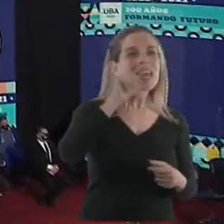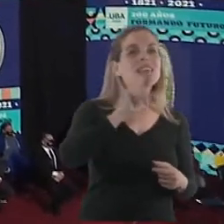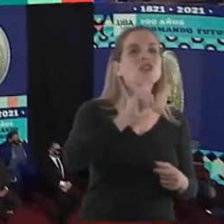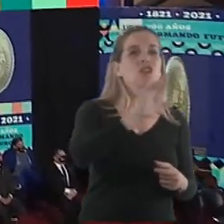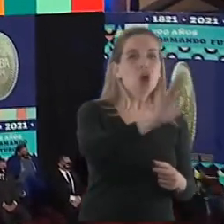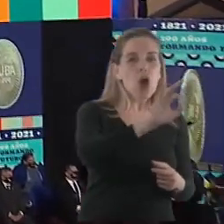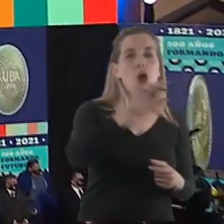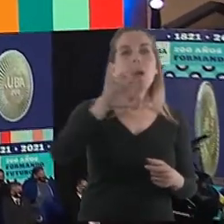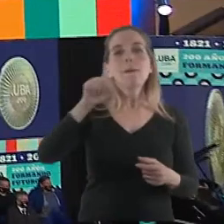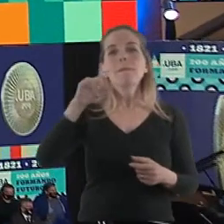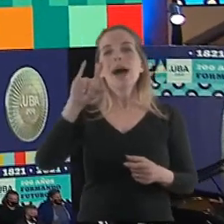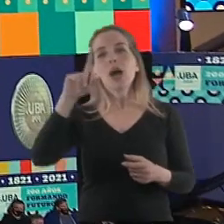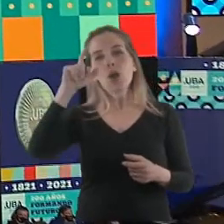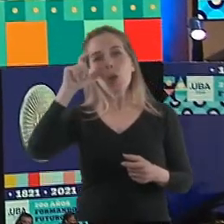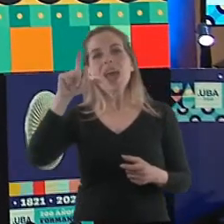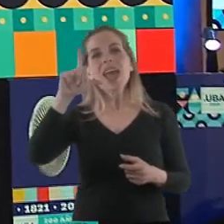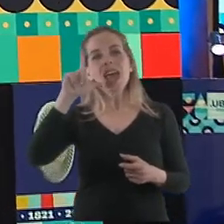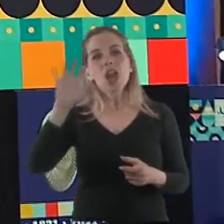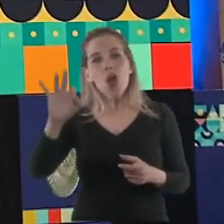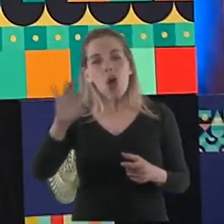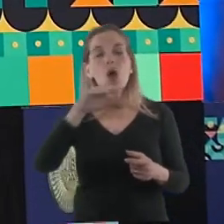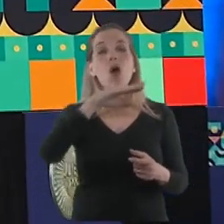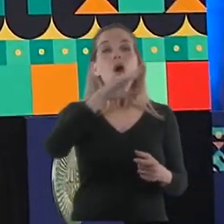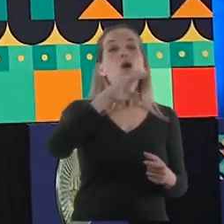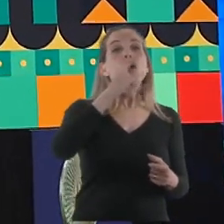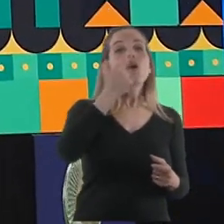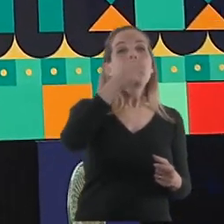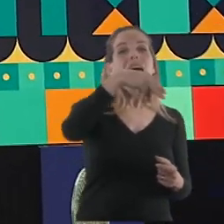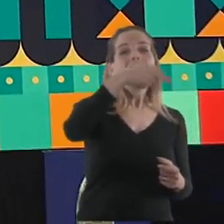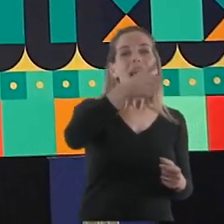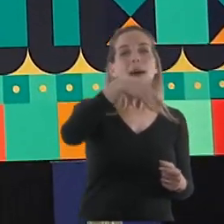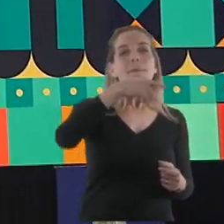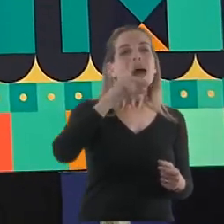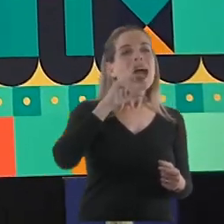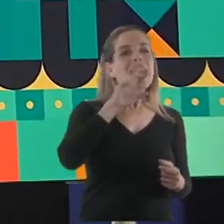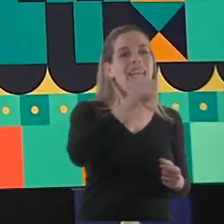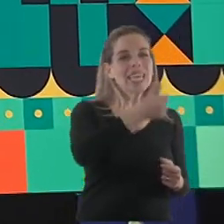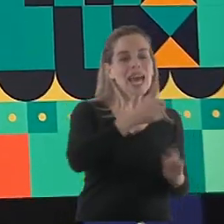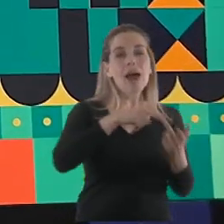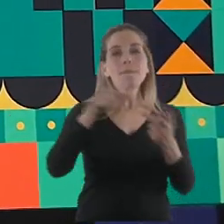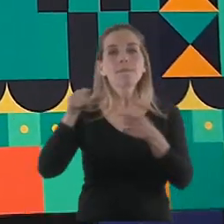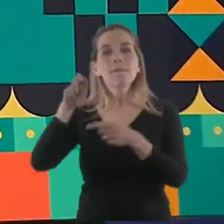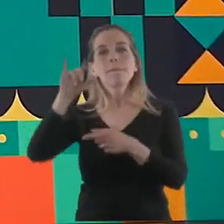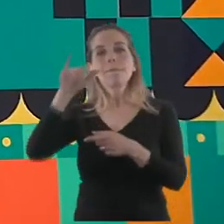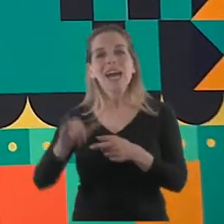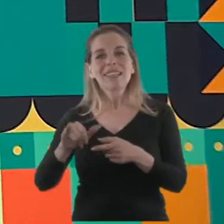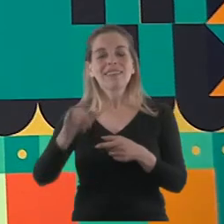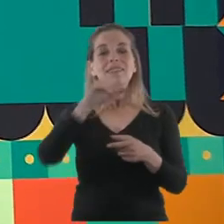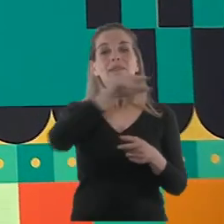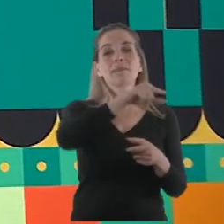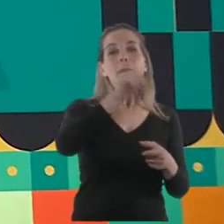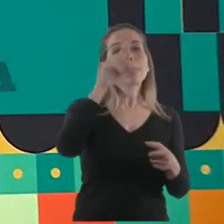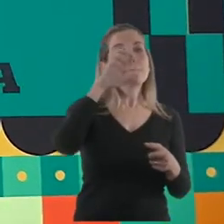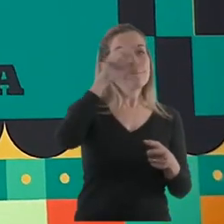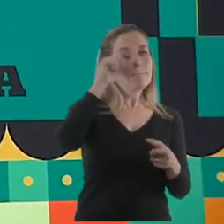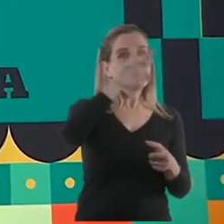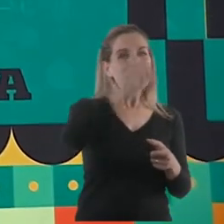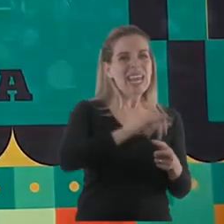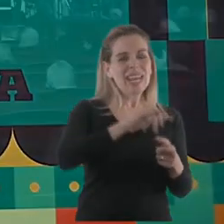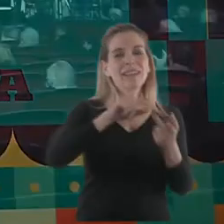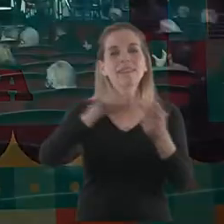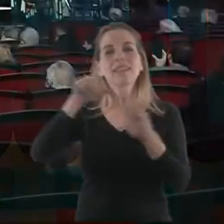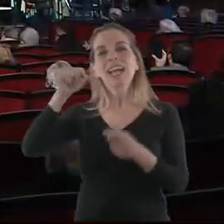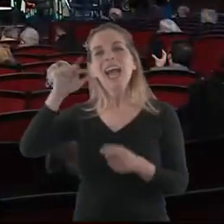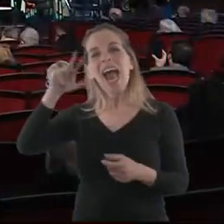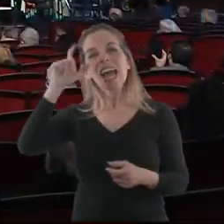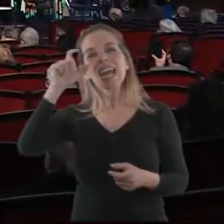Paruelo, Jorge Pasart, Juana María Pasquini, Juan Pablo Paz, Josefina Pérez, Alejo Pérez